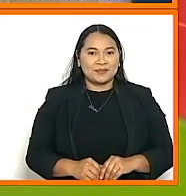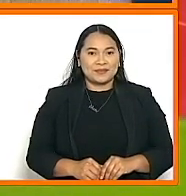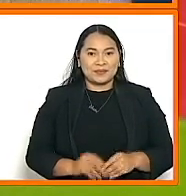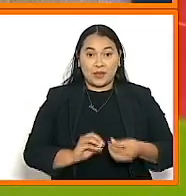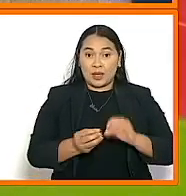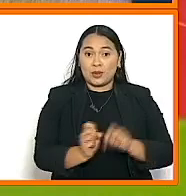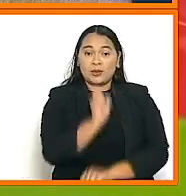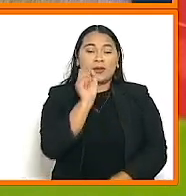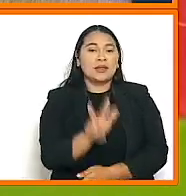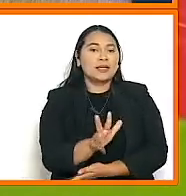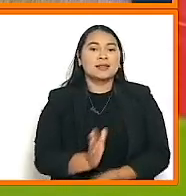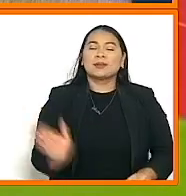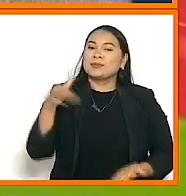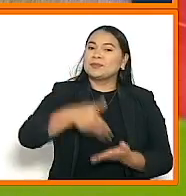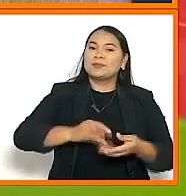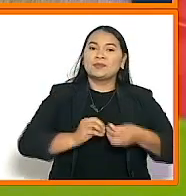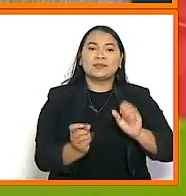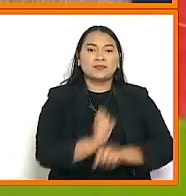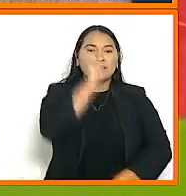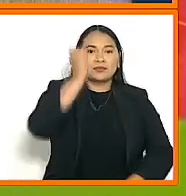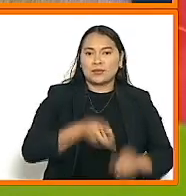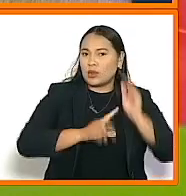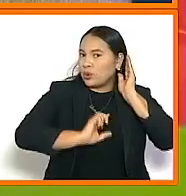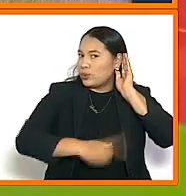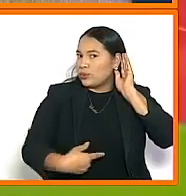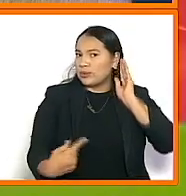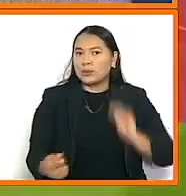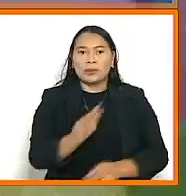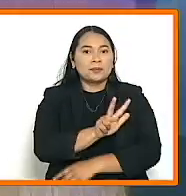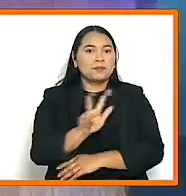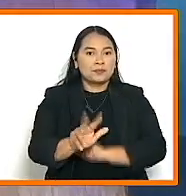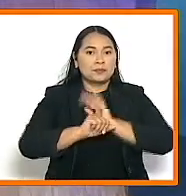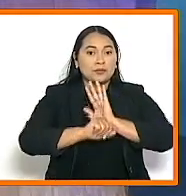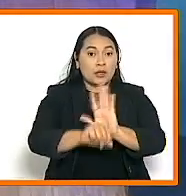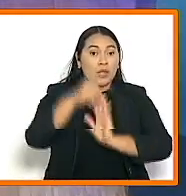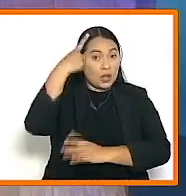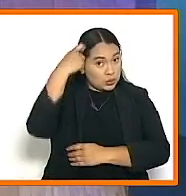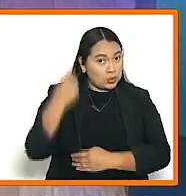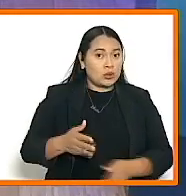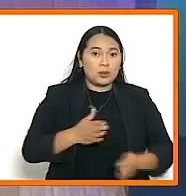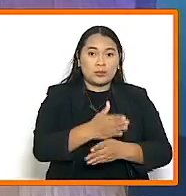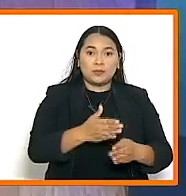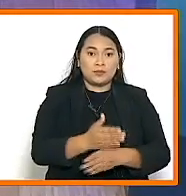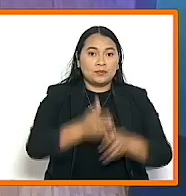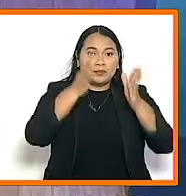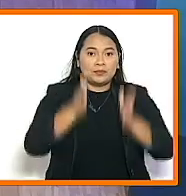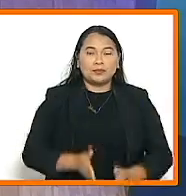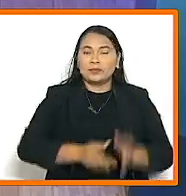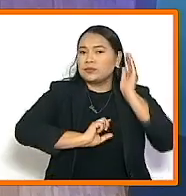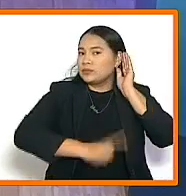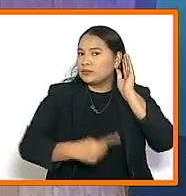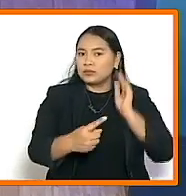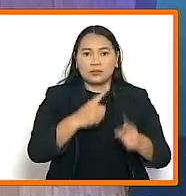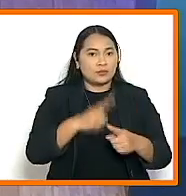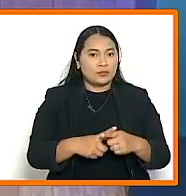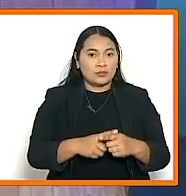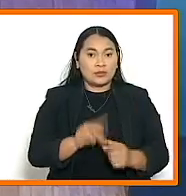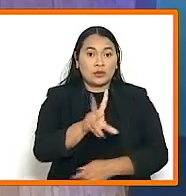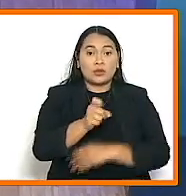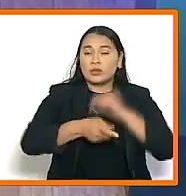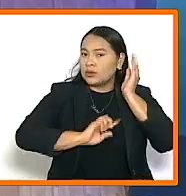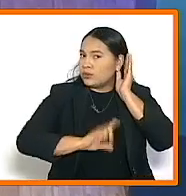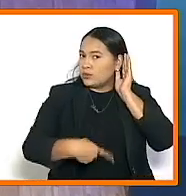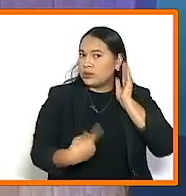Este es el tres número favorecido para diario es el 33 con su símbolo de sueños carpintero para multi x2x